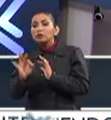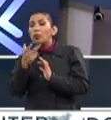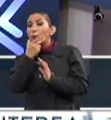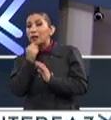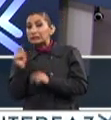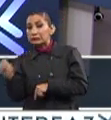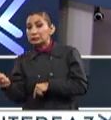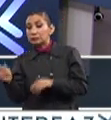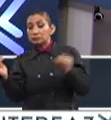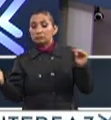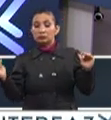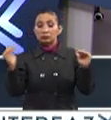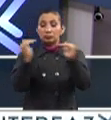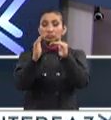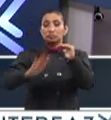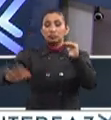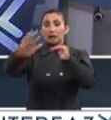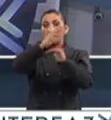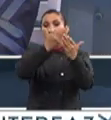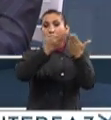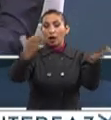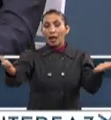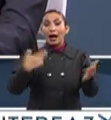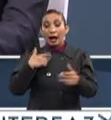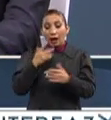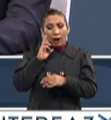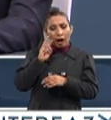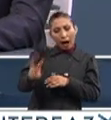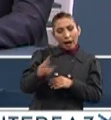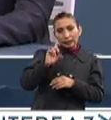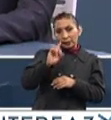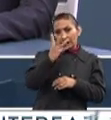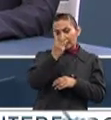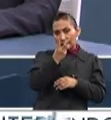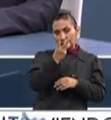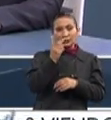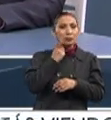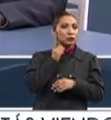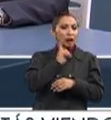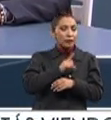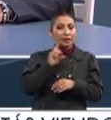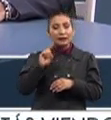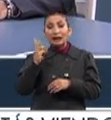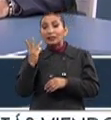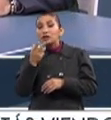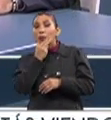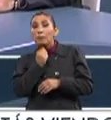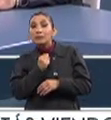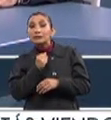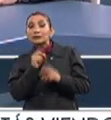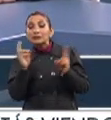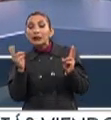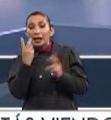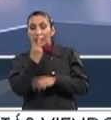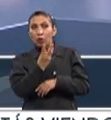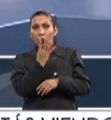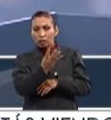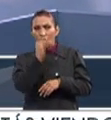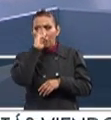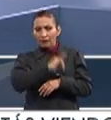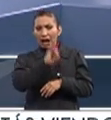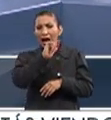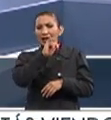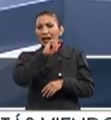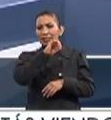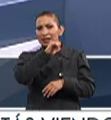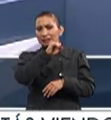hombres. Y de esta manera, el ámbito de acción ahora lo que se logró es que hubiera 33 diputadas, 33 diputados. Hay 4 jefas